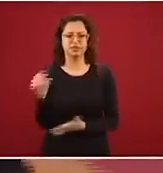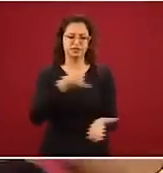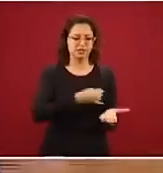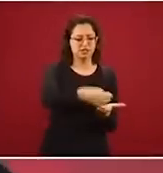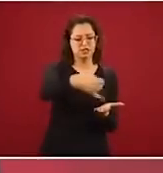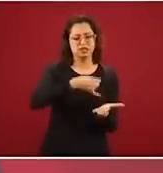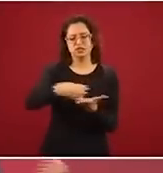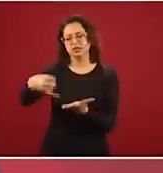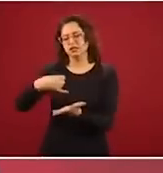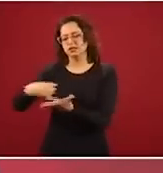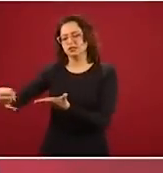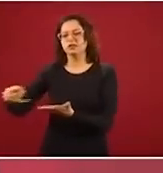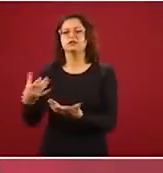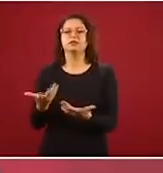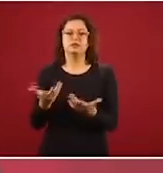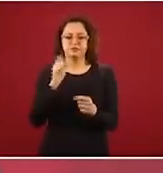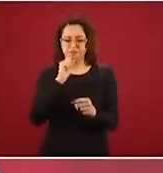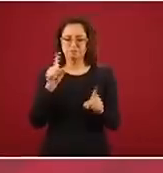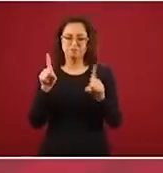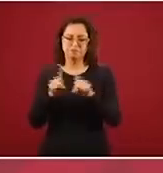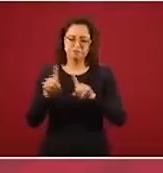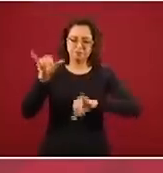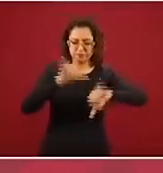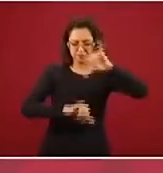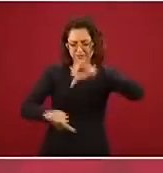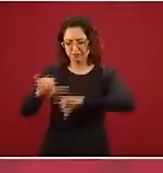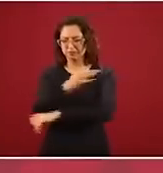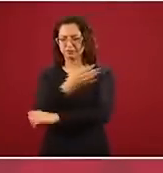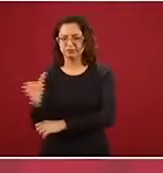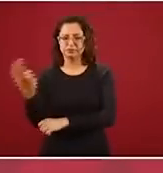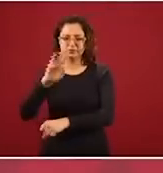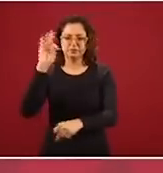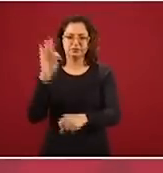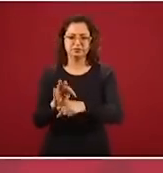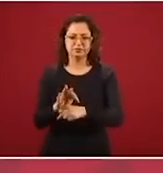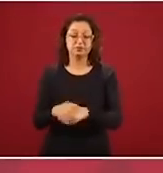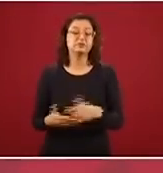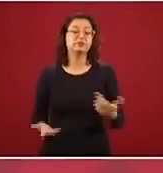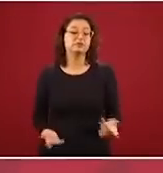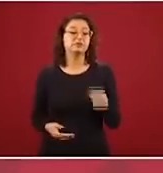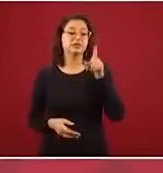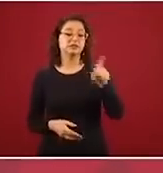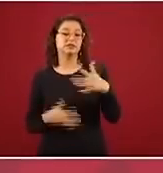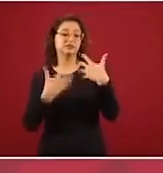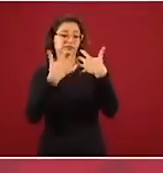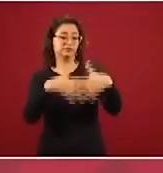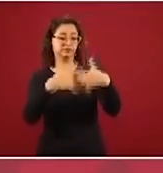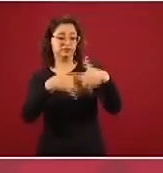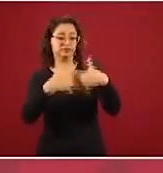mejor la producción de fertilizantes en las plantas estas que nos